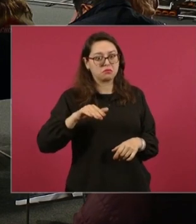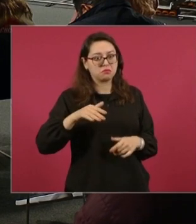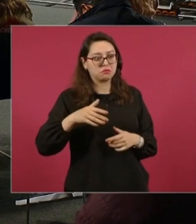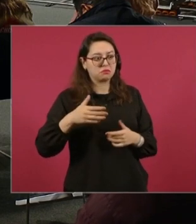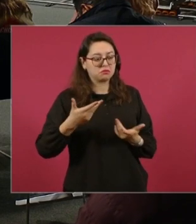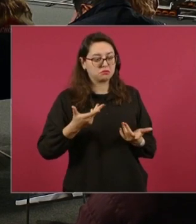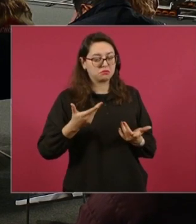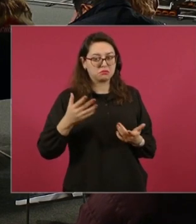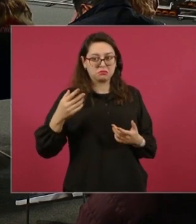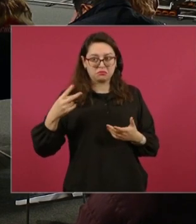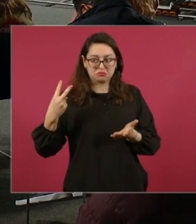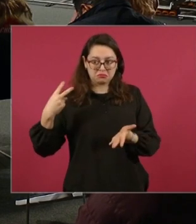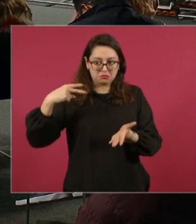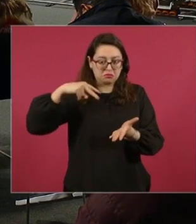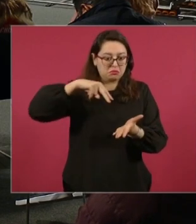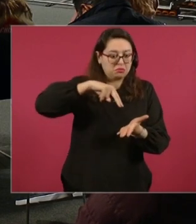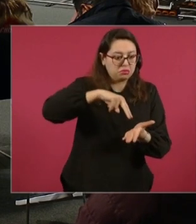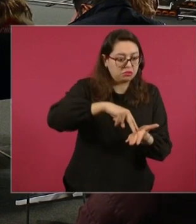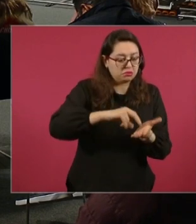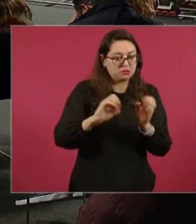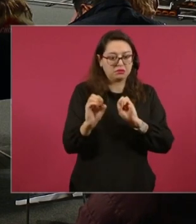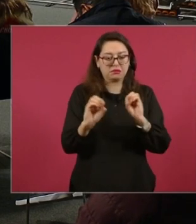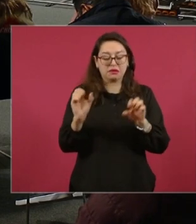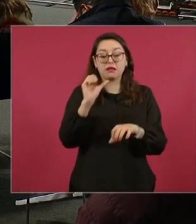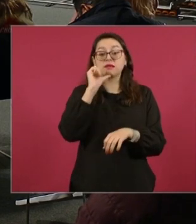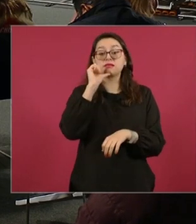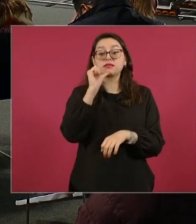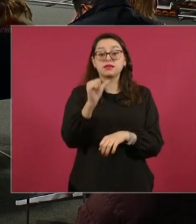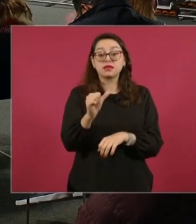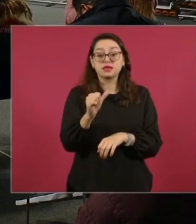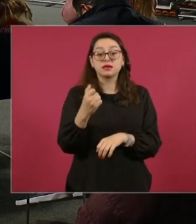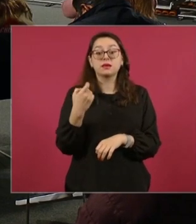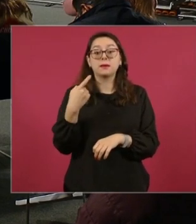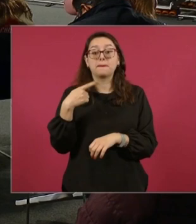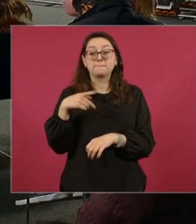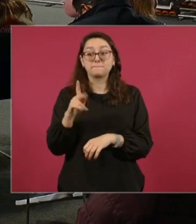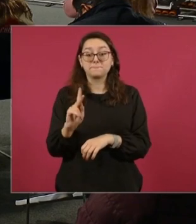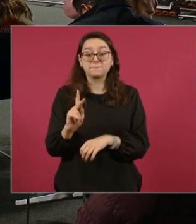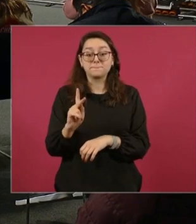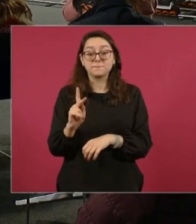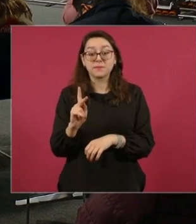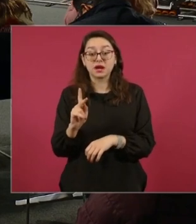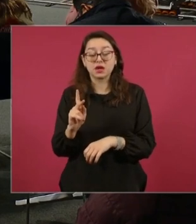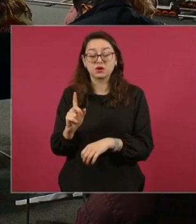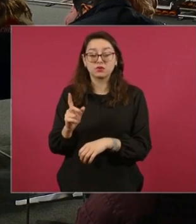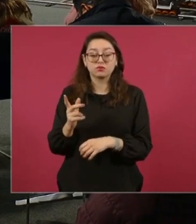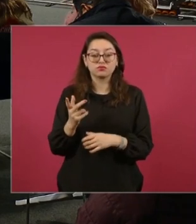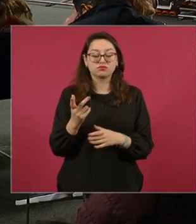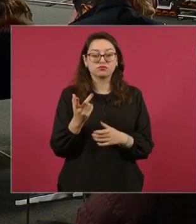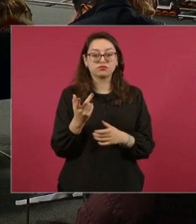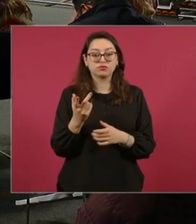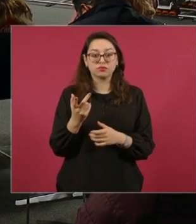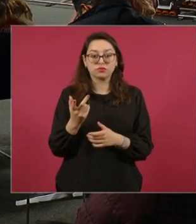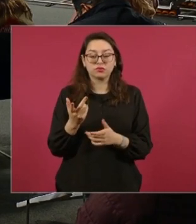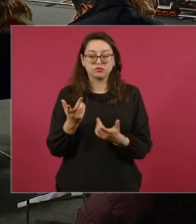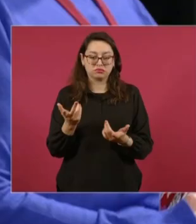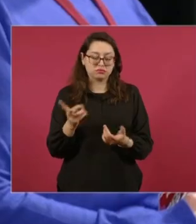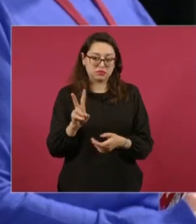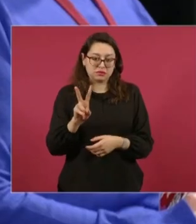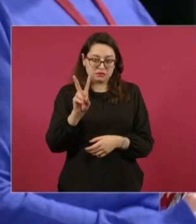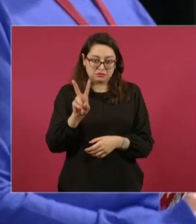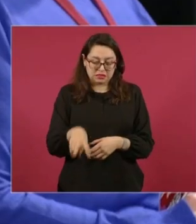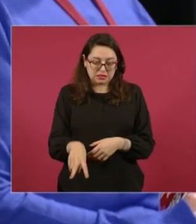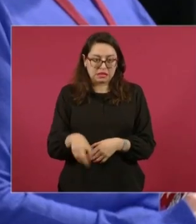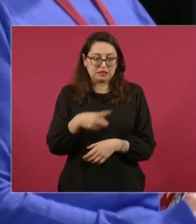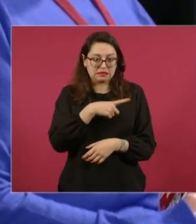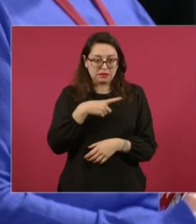cabo el desalojo. No pudieron, afortunadamente. Tengo que mencionar el trabajo que hicieron los funcionarios. También